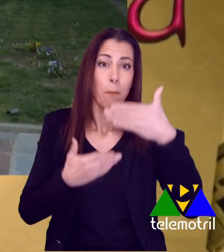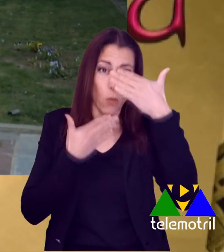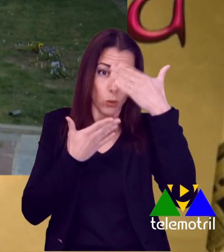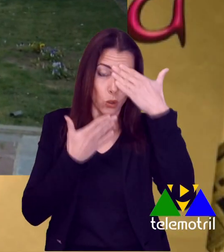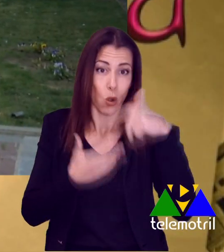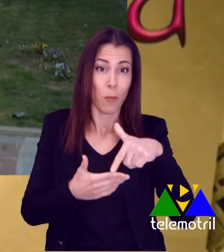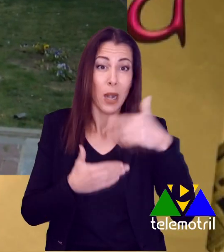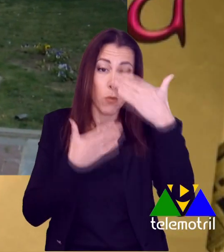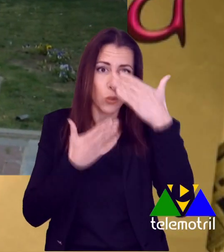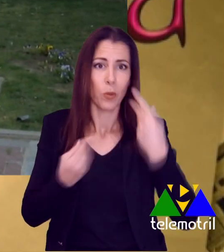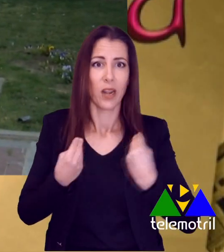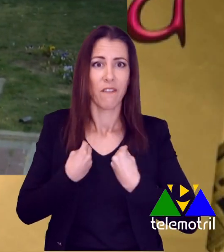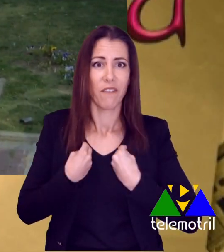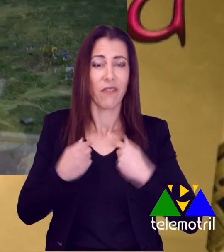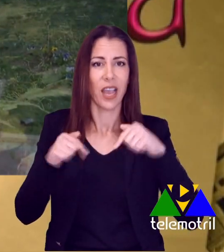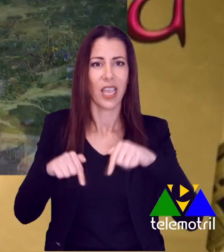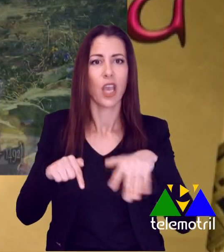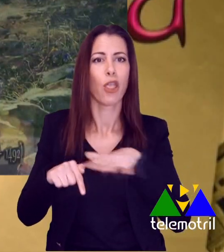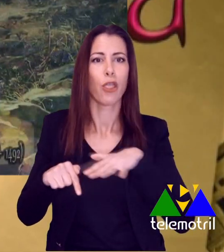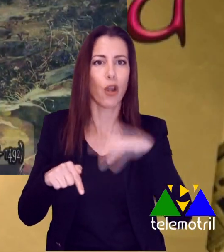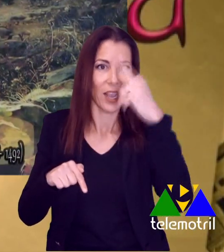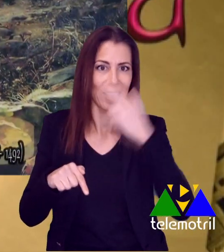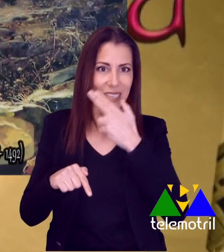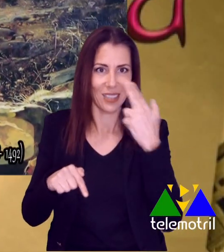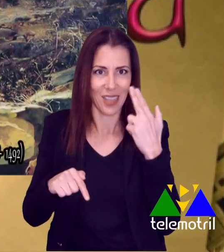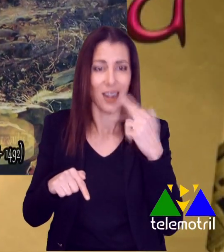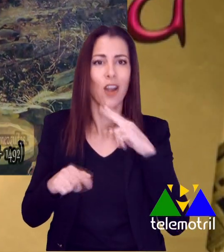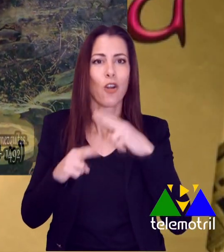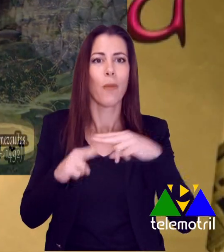musulmanes que están viviendo en zona cristiana allá.